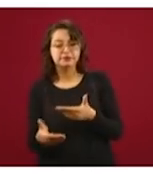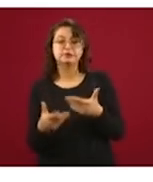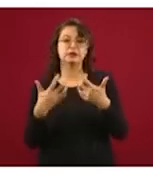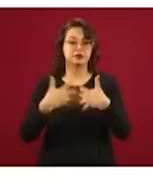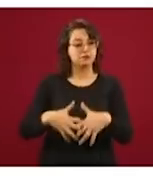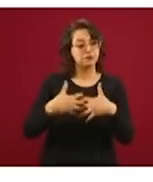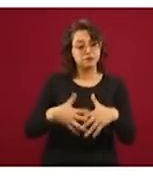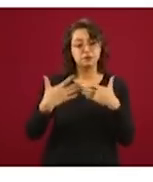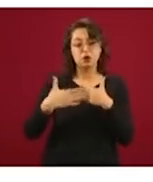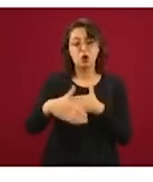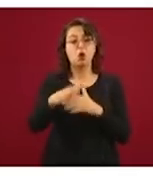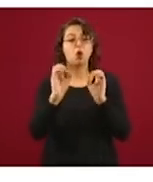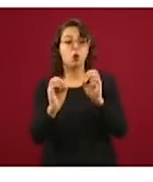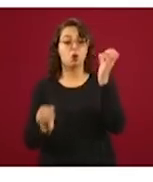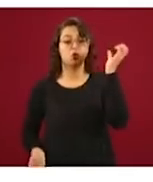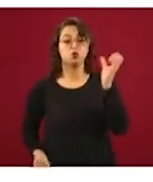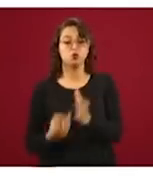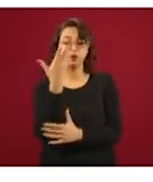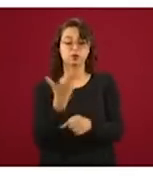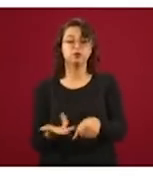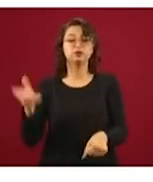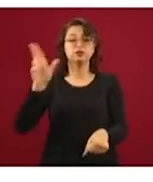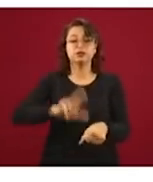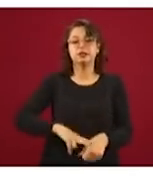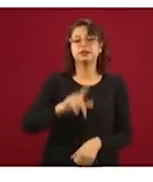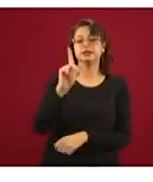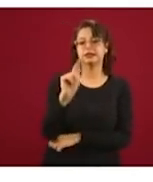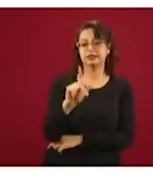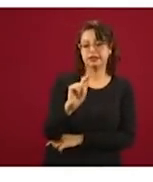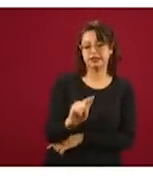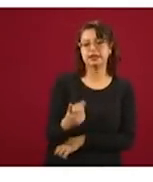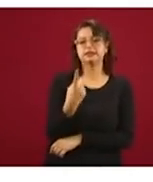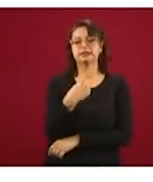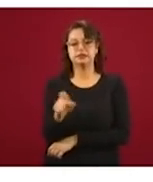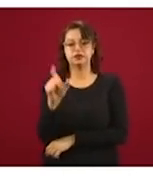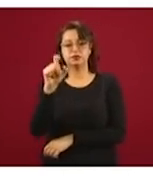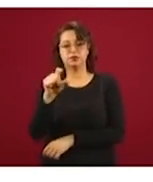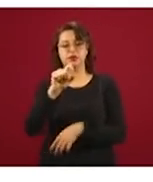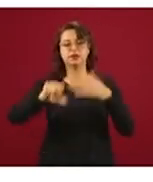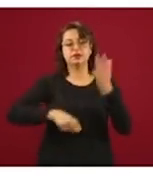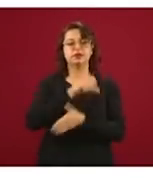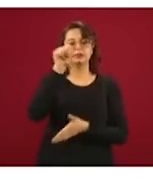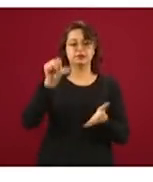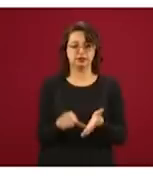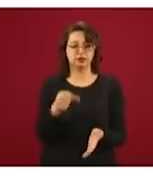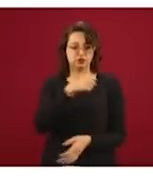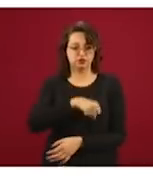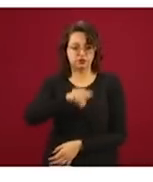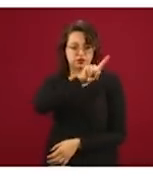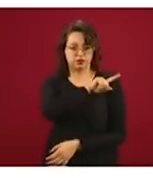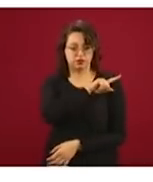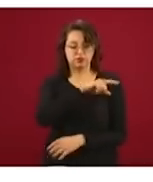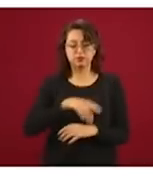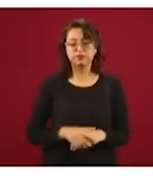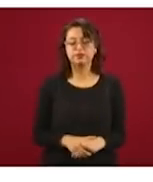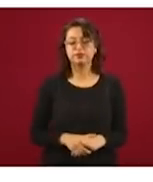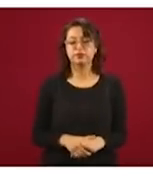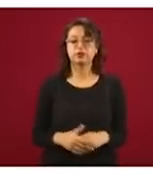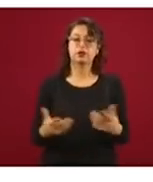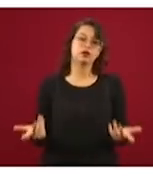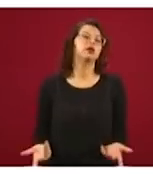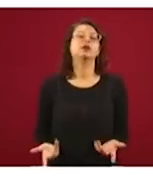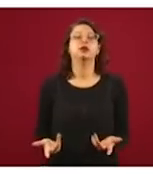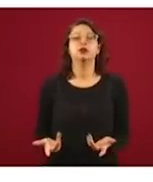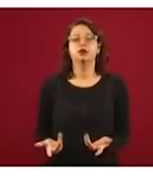incluso construir 70 hospitales y 120 centros de salud, que son los que en el diagnóstico detallado en los